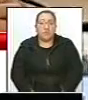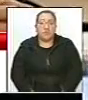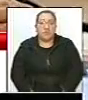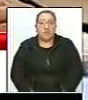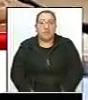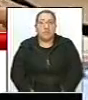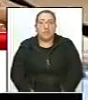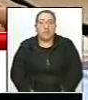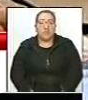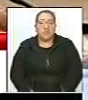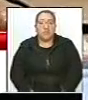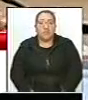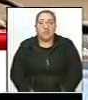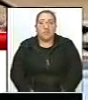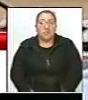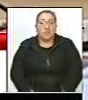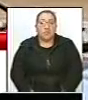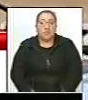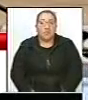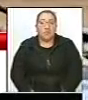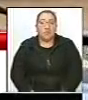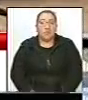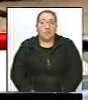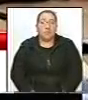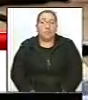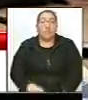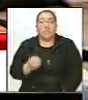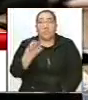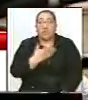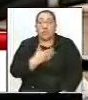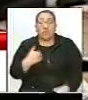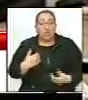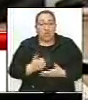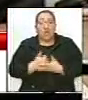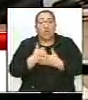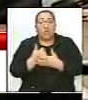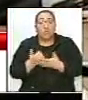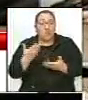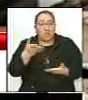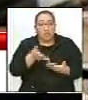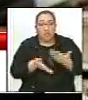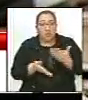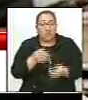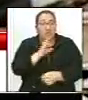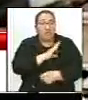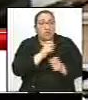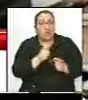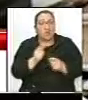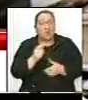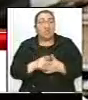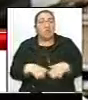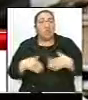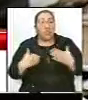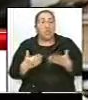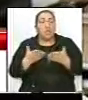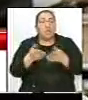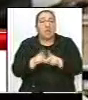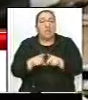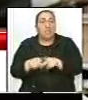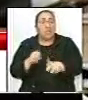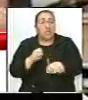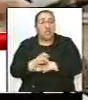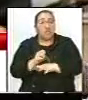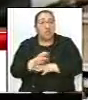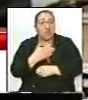creo que para eso estamos nosotros, para poder aportar, para poder colaborar, para poder fiscalizar y para poder también recomendar,